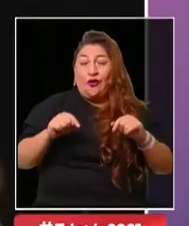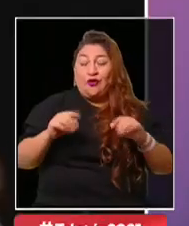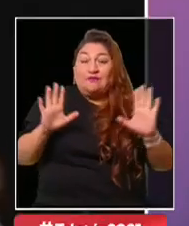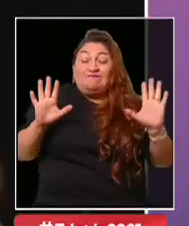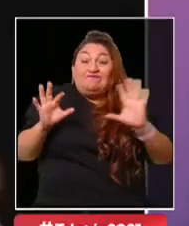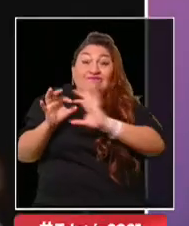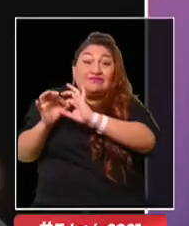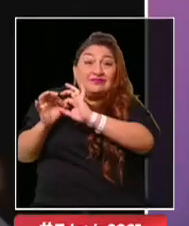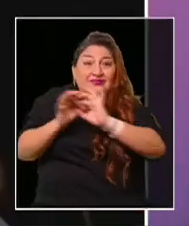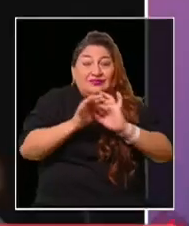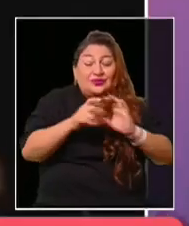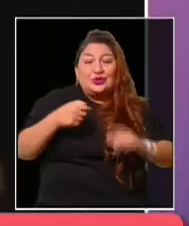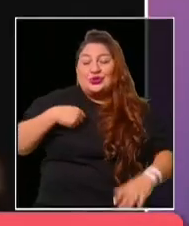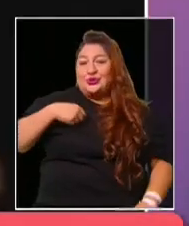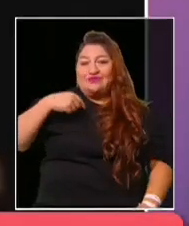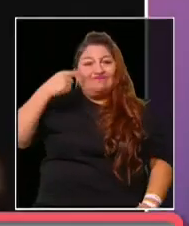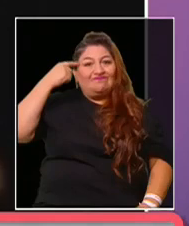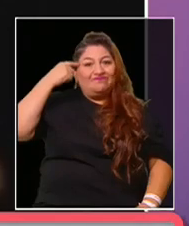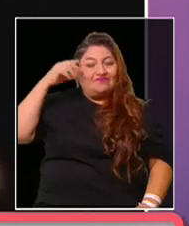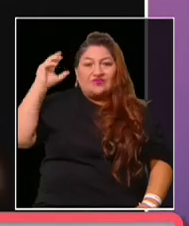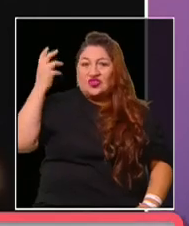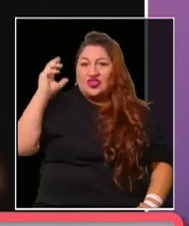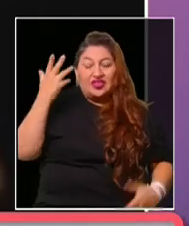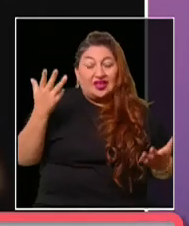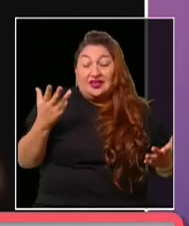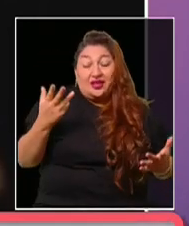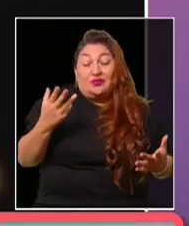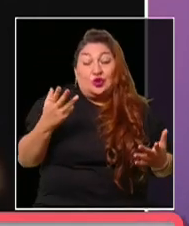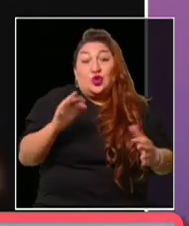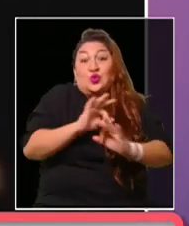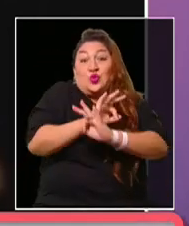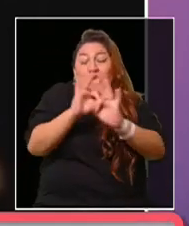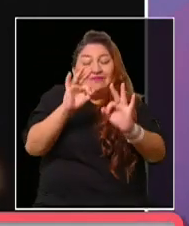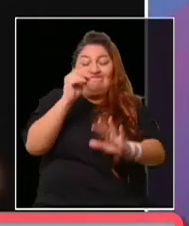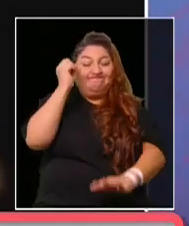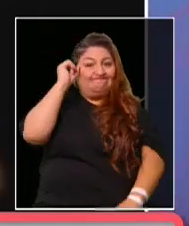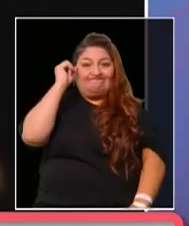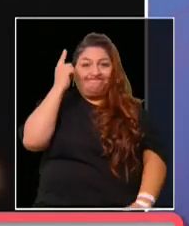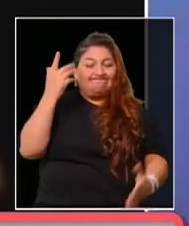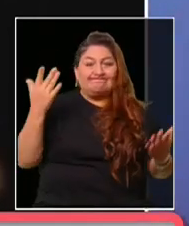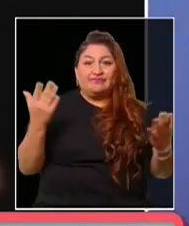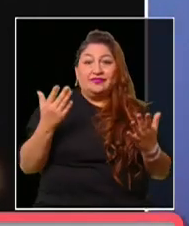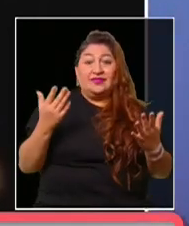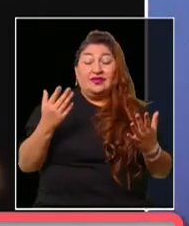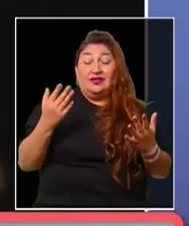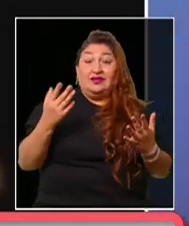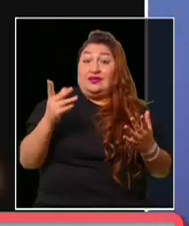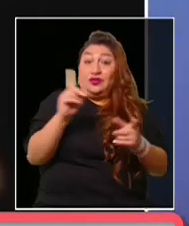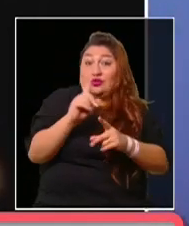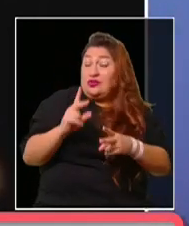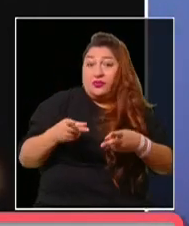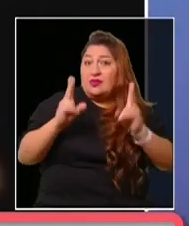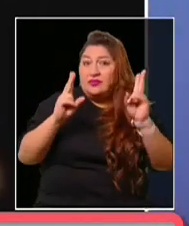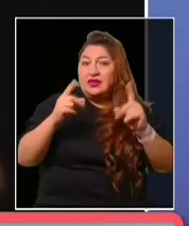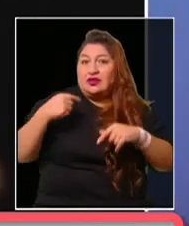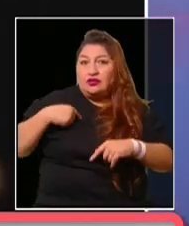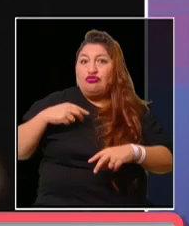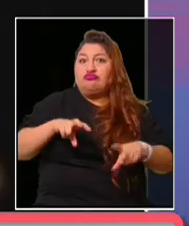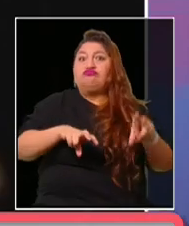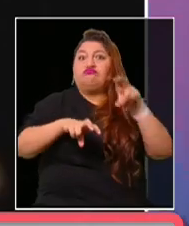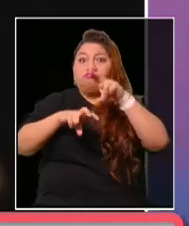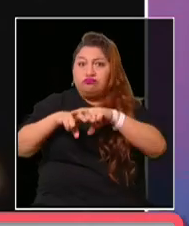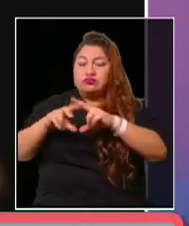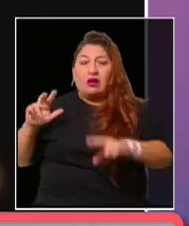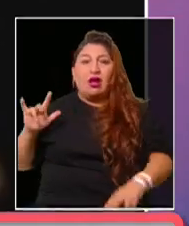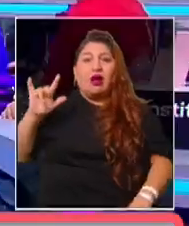puedo entender y seguramente no podré entender jamás, no hizo posible que yo me subiera al avión anoche para poder llegar